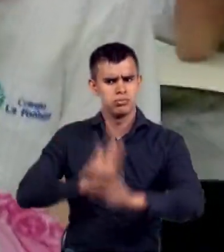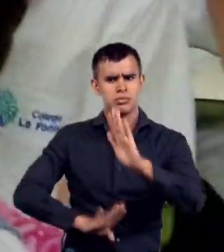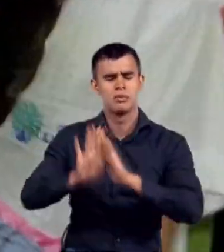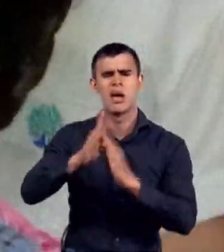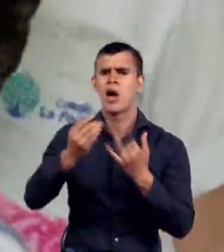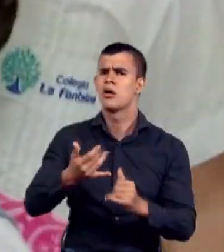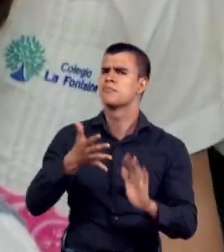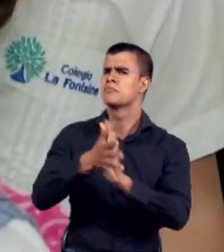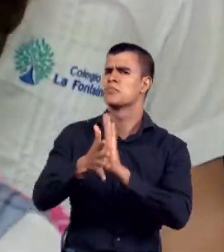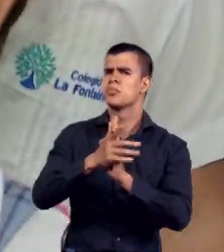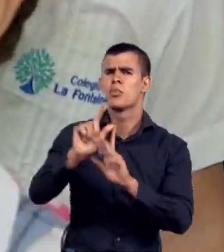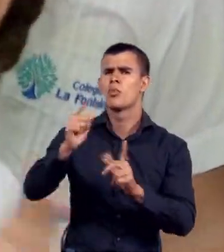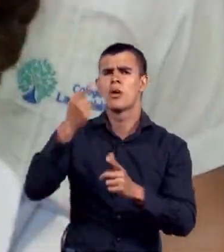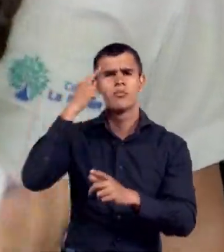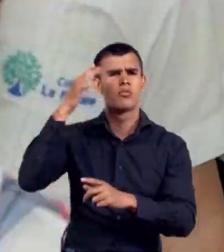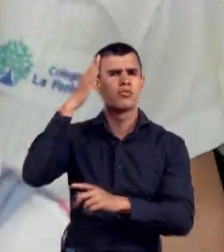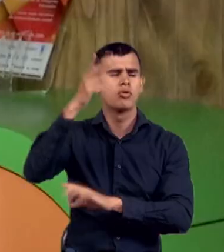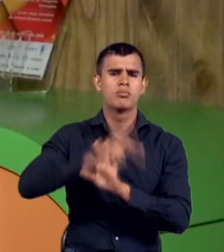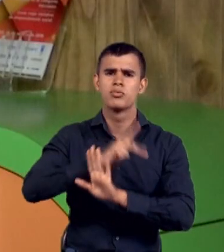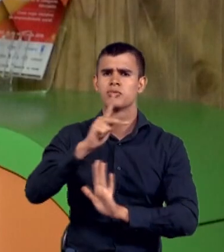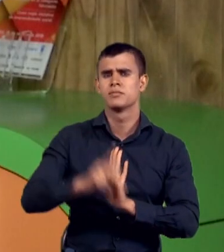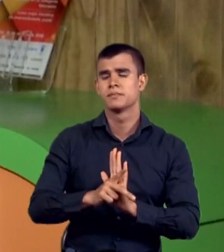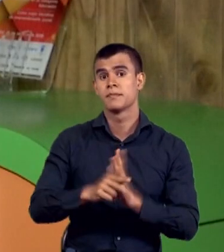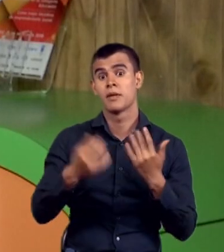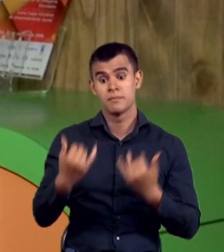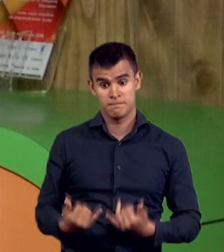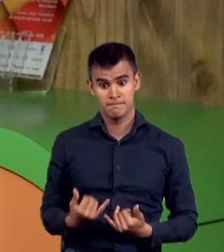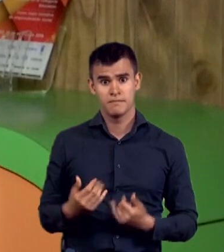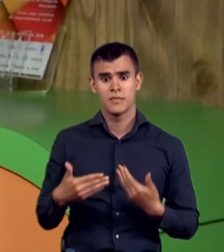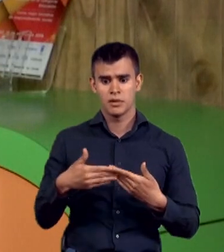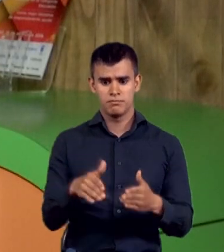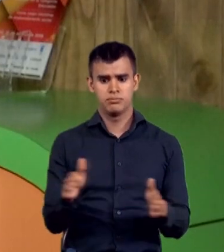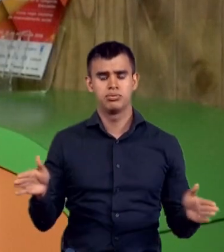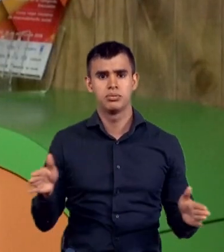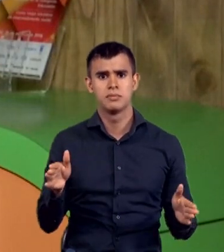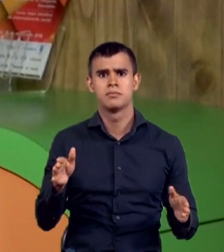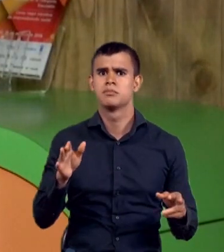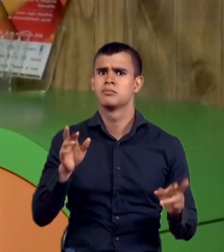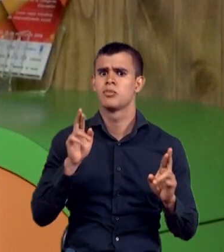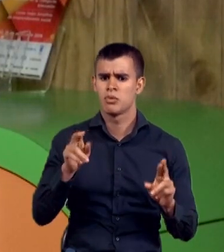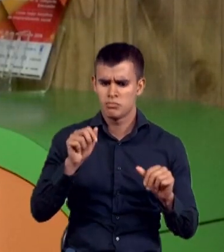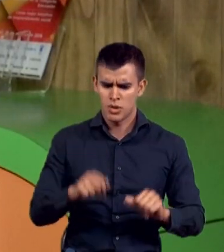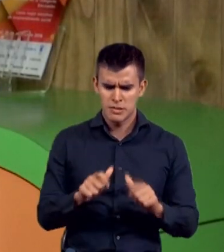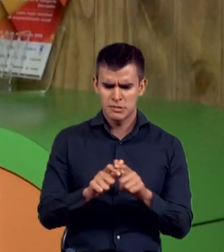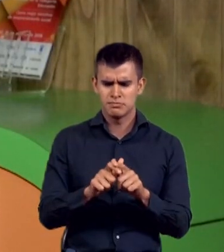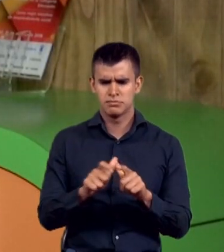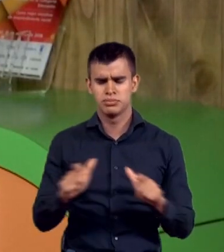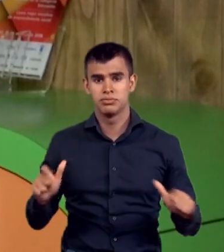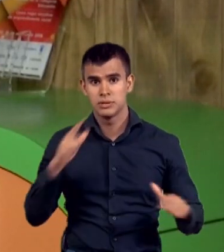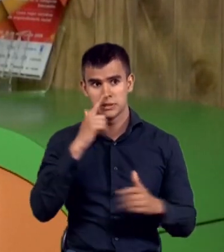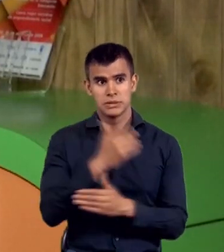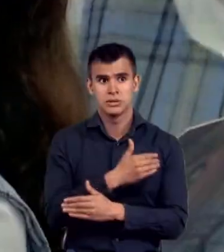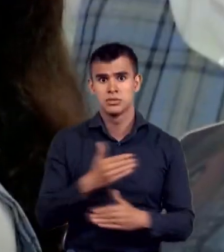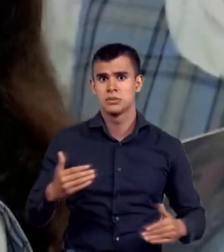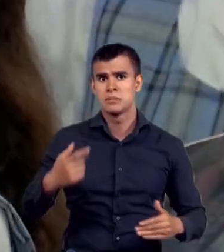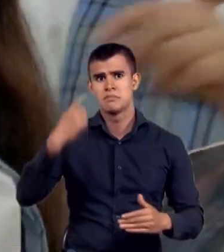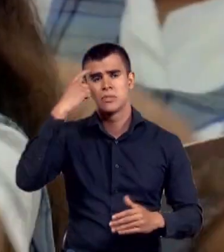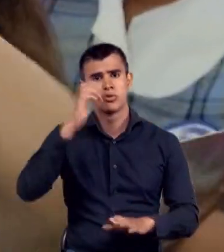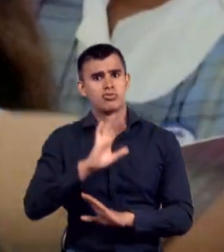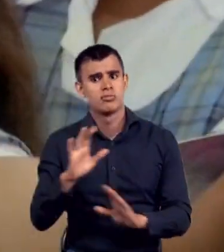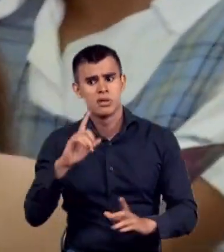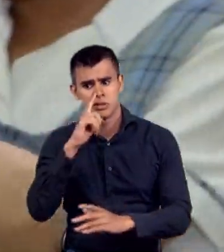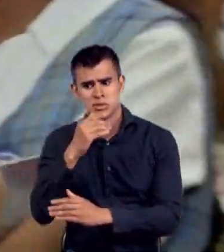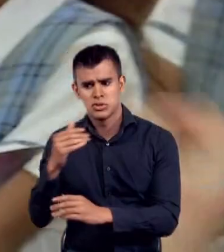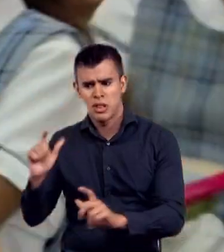futuros proyectos que tienen en mente. Nosotros soñamos que Colegio La Fontaine amplíe su cobertura, no solamente en número de